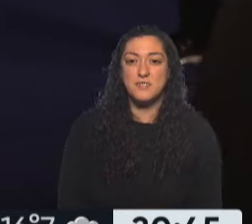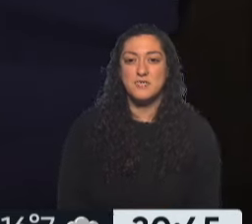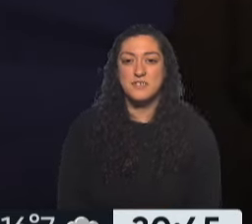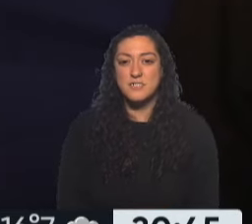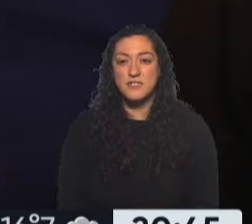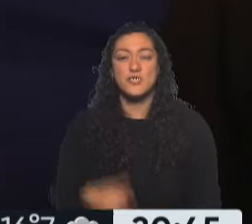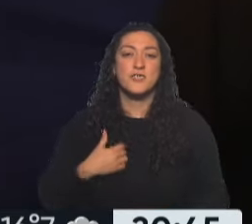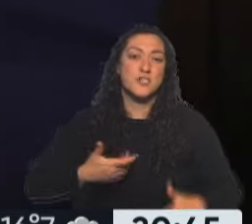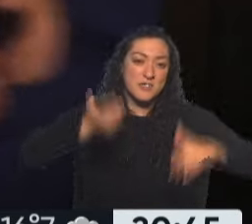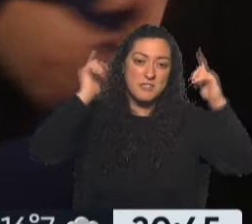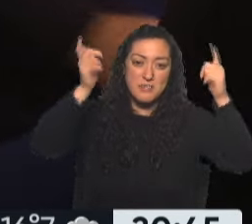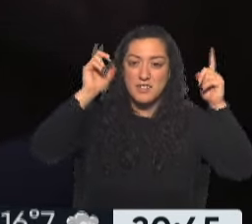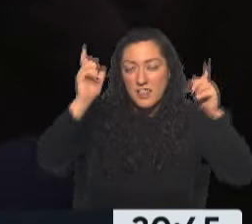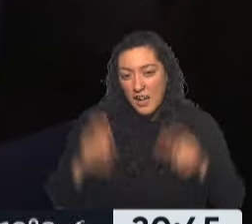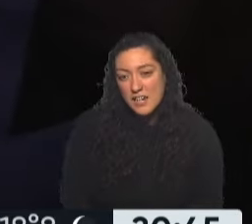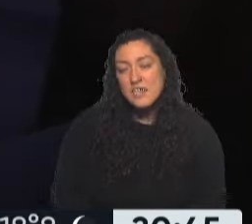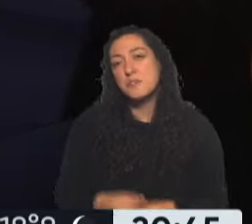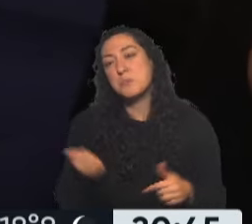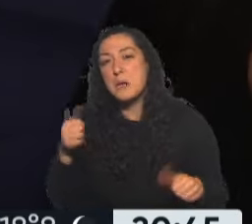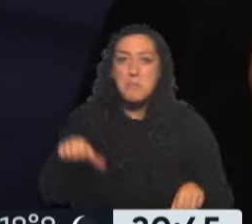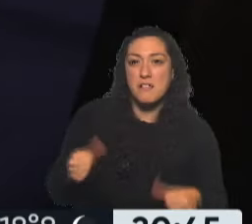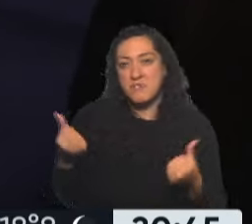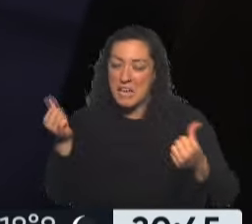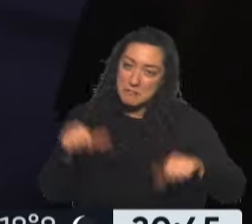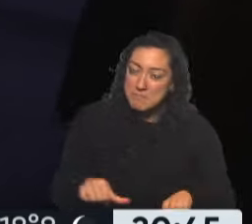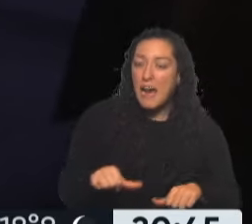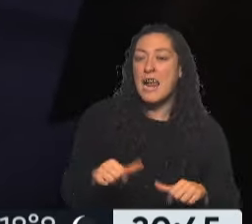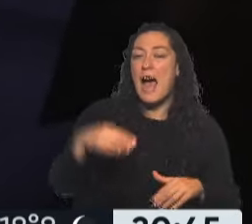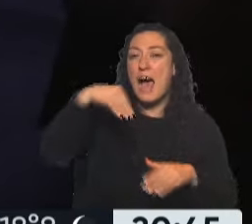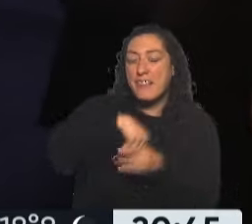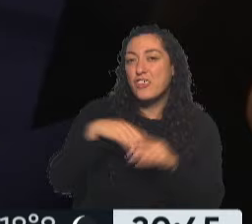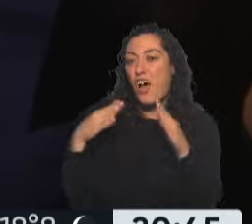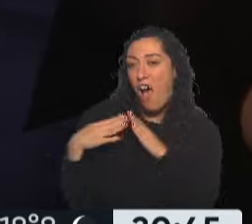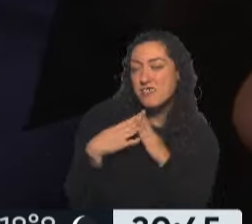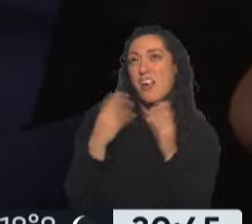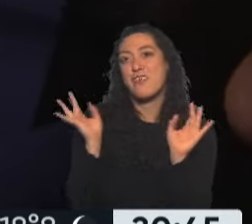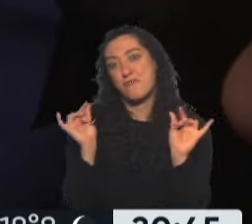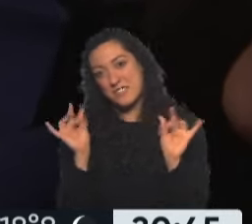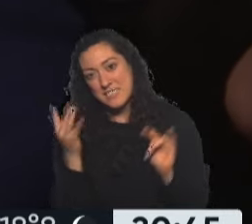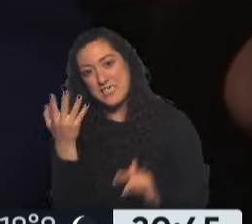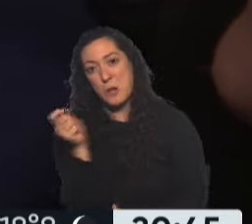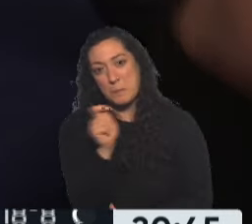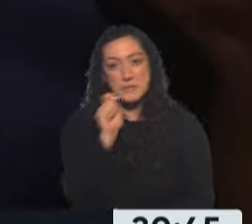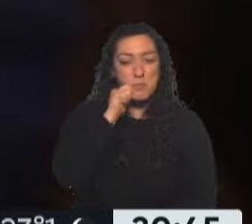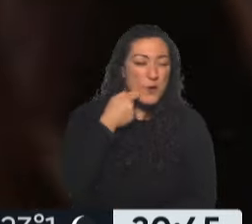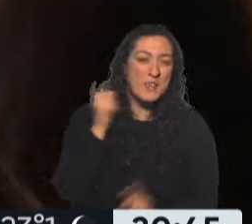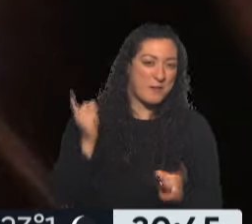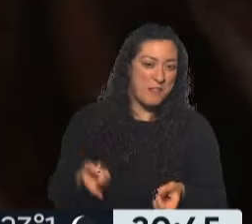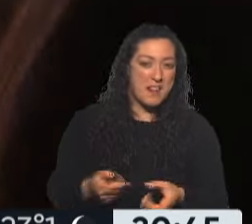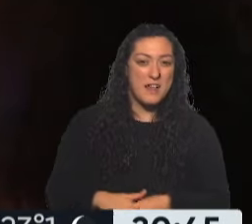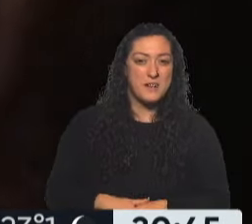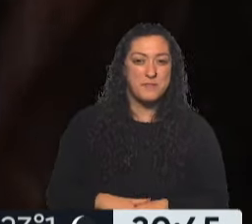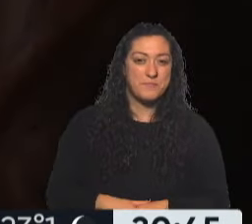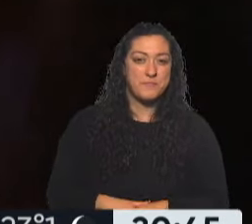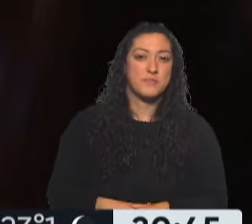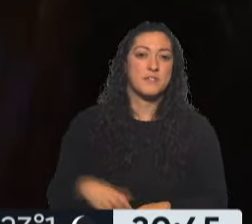disfruté mucho, con sus altibajos, porque uno es difícil estar ahí adentro, pero bueno, nada, fueron 5 meses muy lindos. Pero te metes en las casas